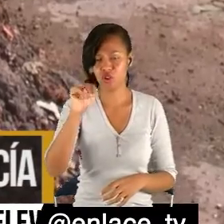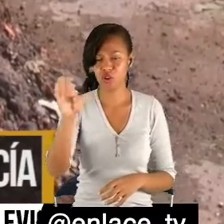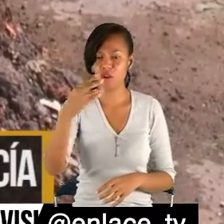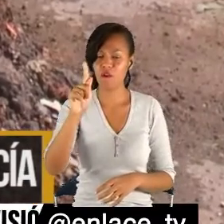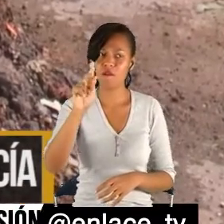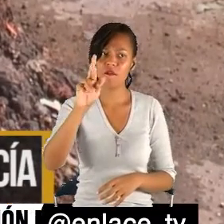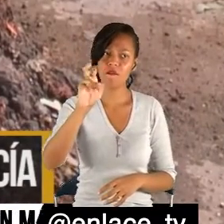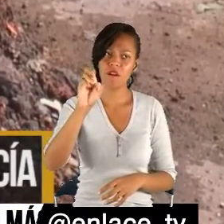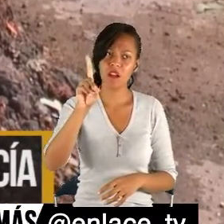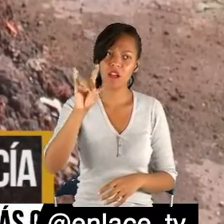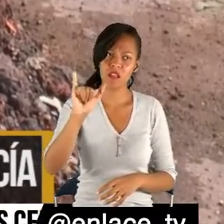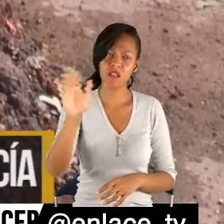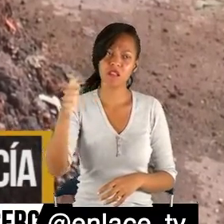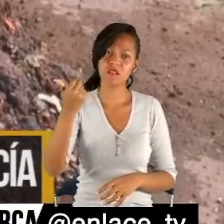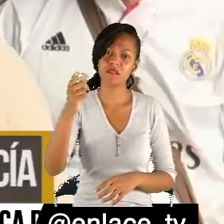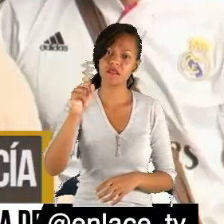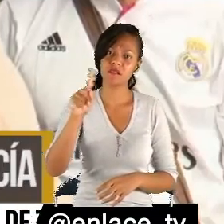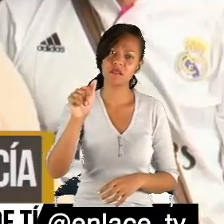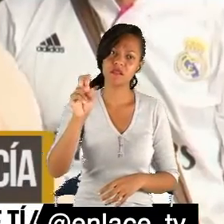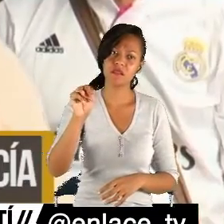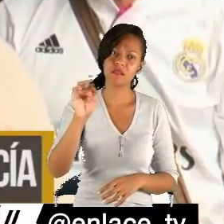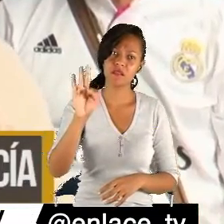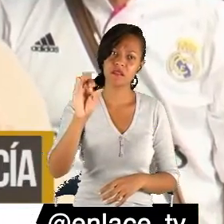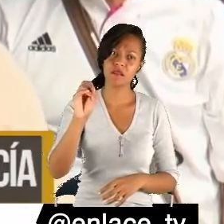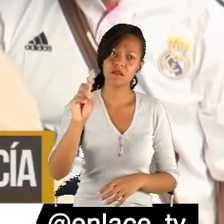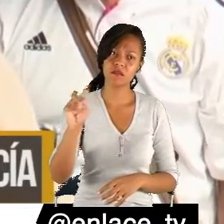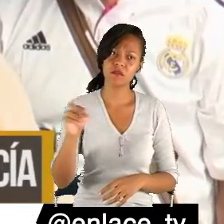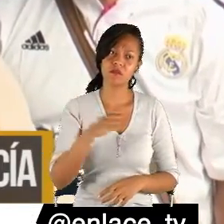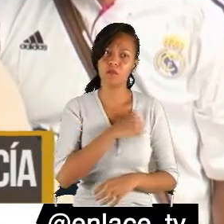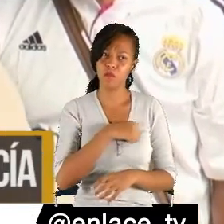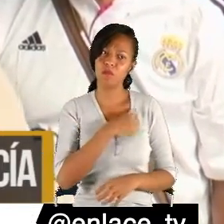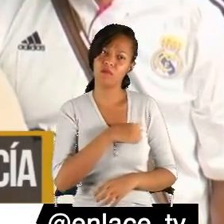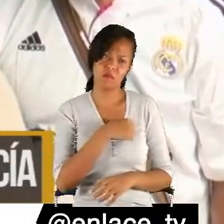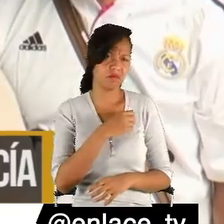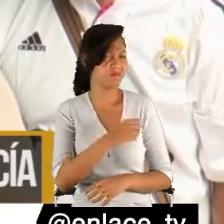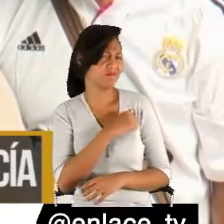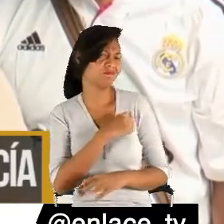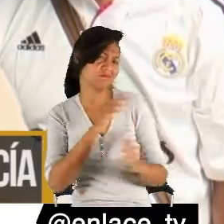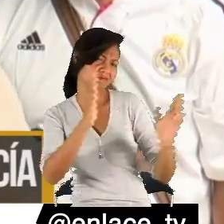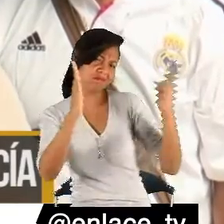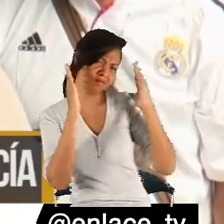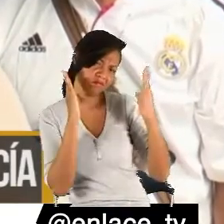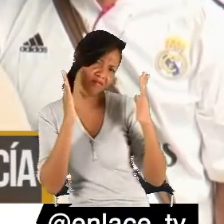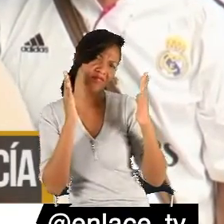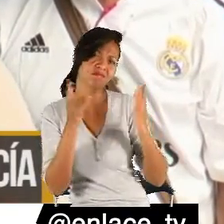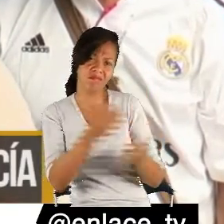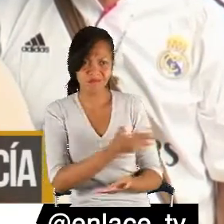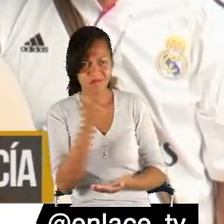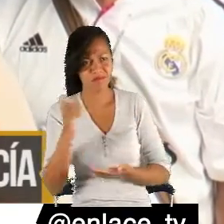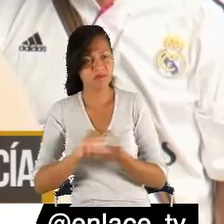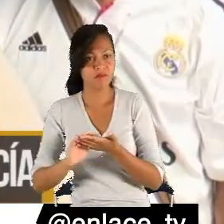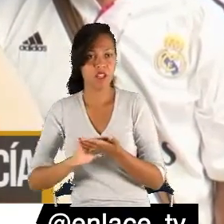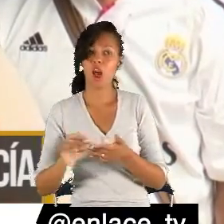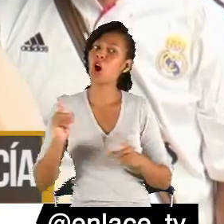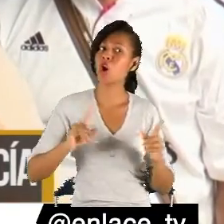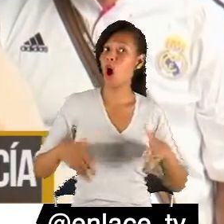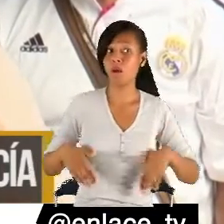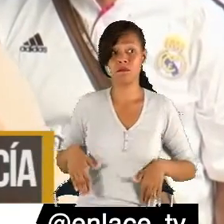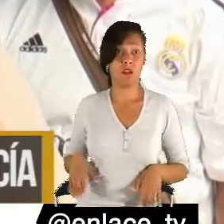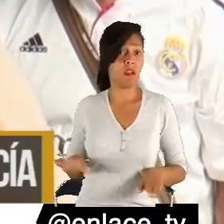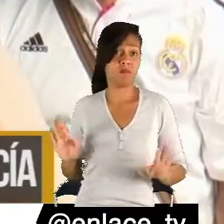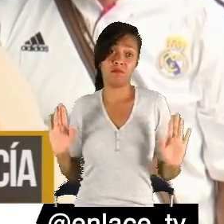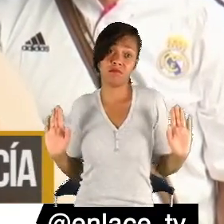inmediata a esta crisis sanitaria soluciona tiene allí la policía porque se le hace la indagado a ellos y ellos dicen de que no que ellos no tienen plata y que eso es del